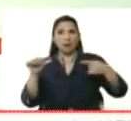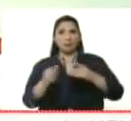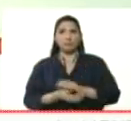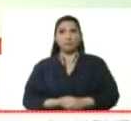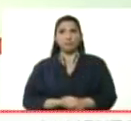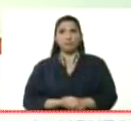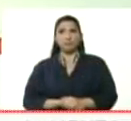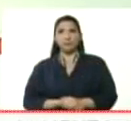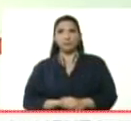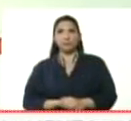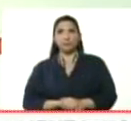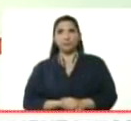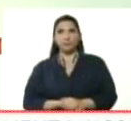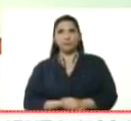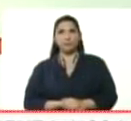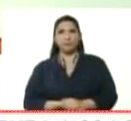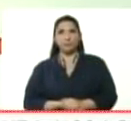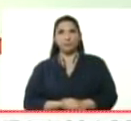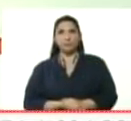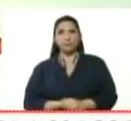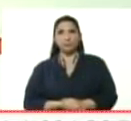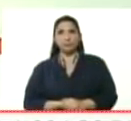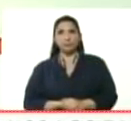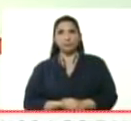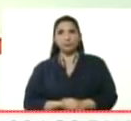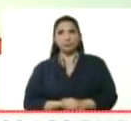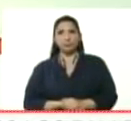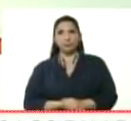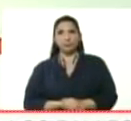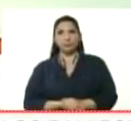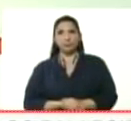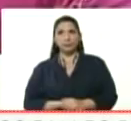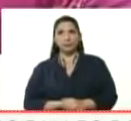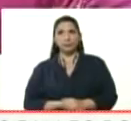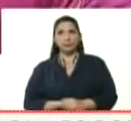Vamos a saltar 75, creo que era que estaban saltando ellos. Ah, bueno, nosotros saltamos